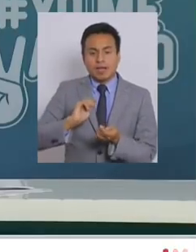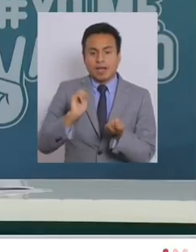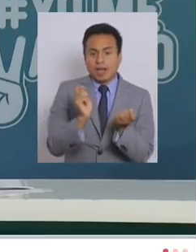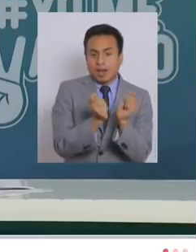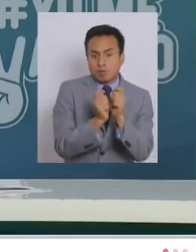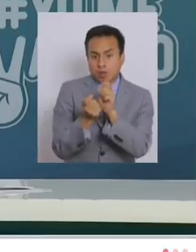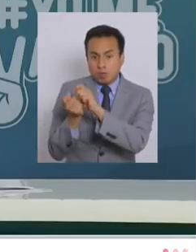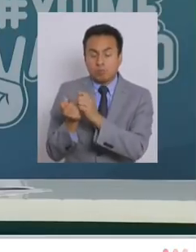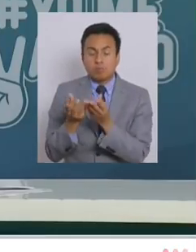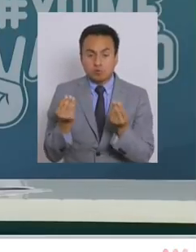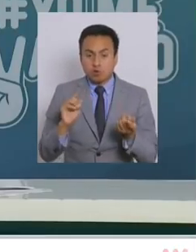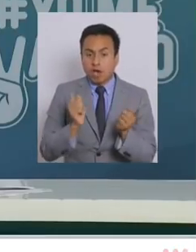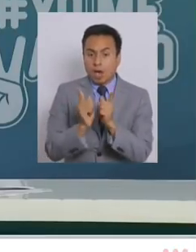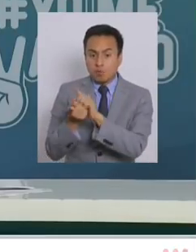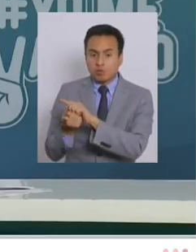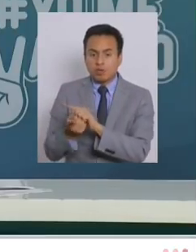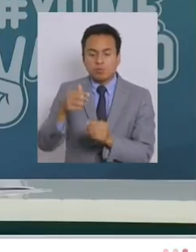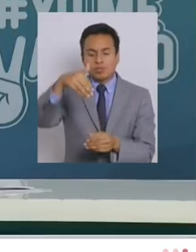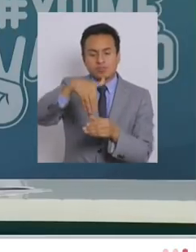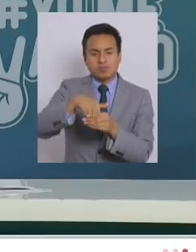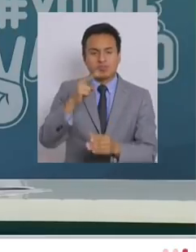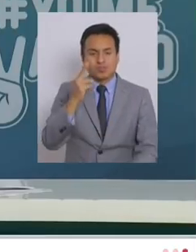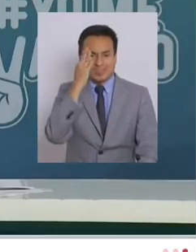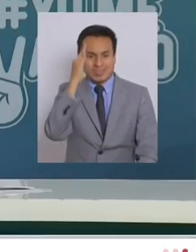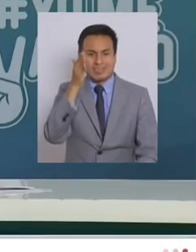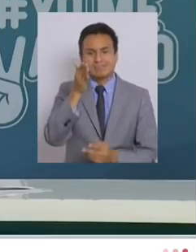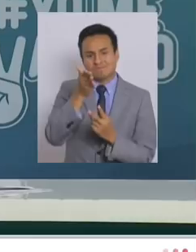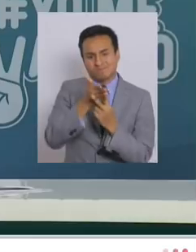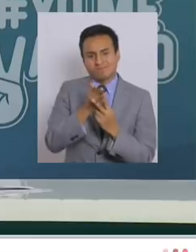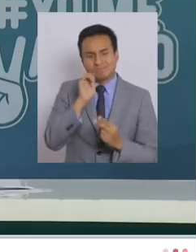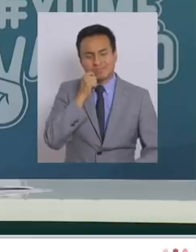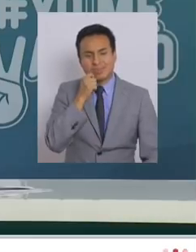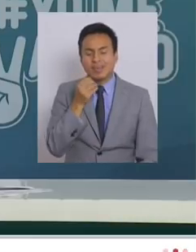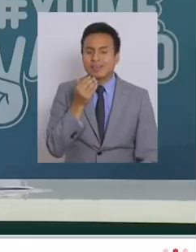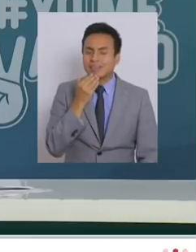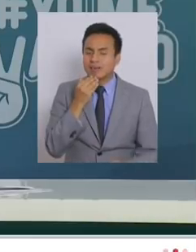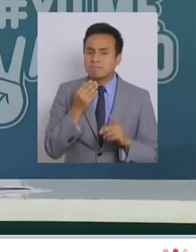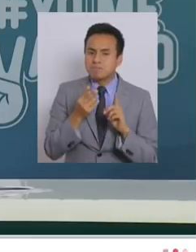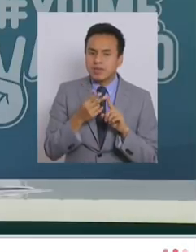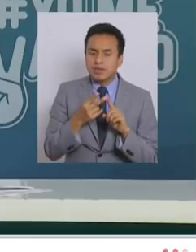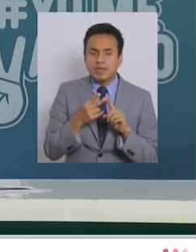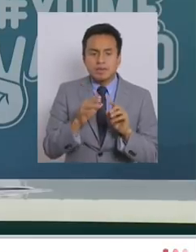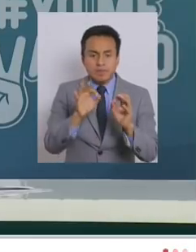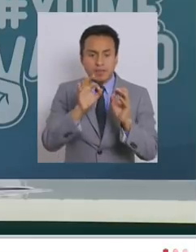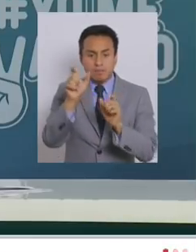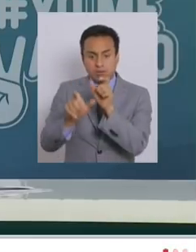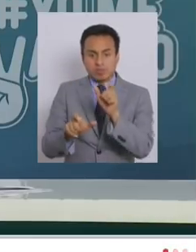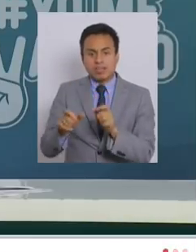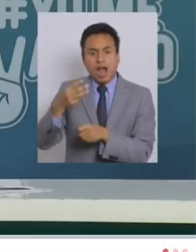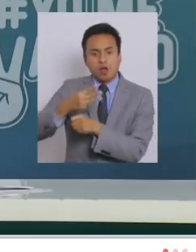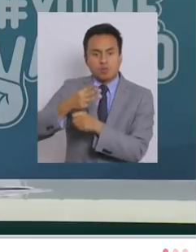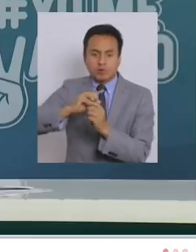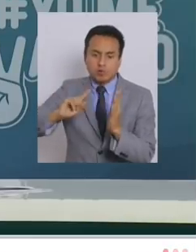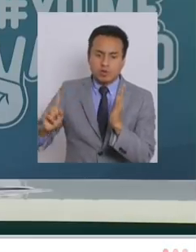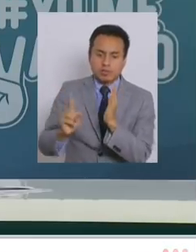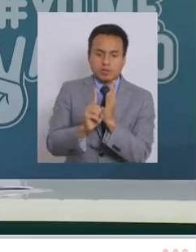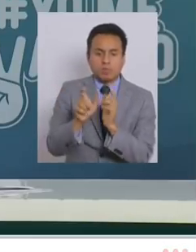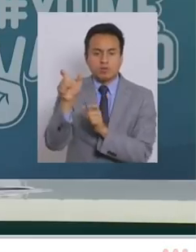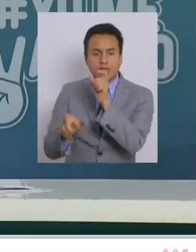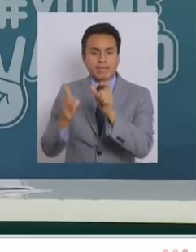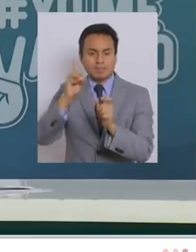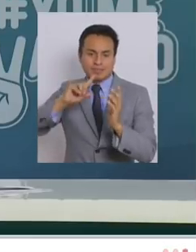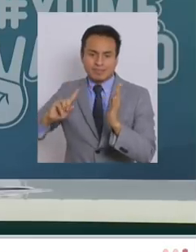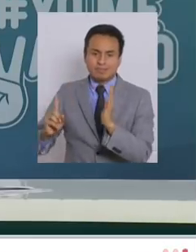importantes primero votación en dos días segundo preferencia para los adultos mayores y las personas con